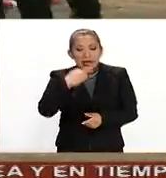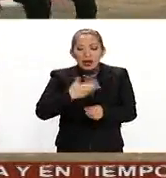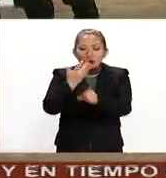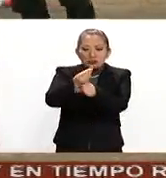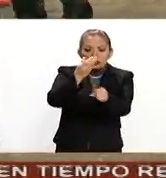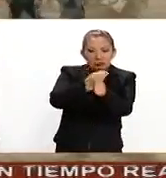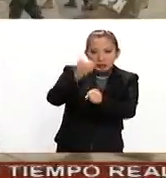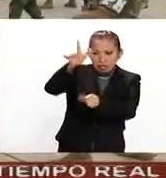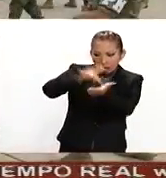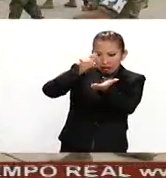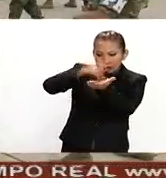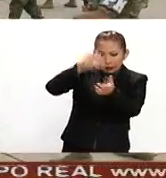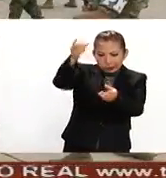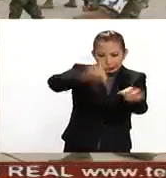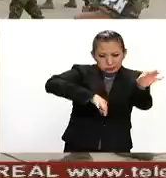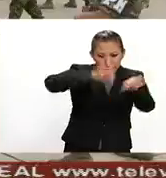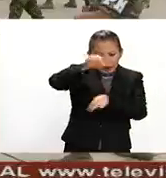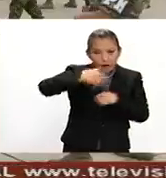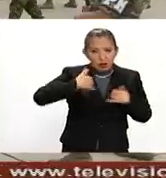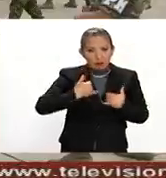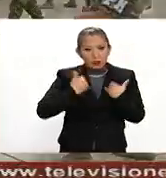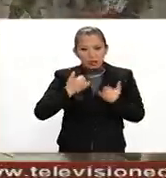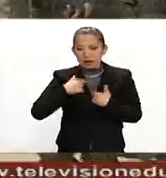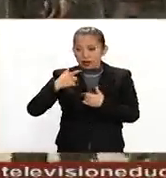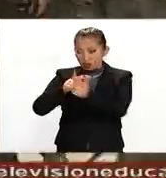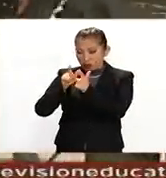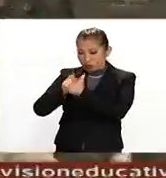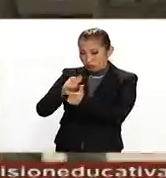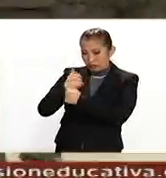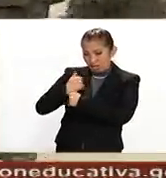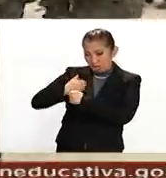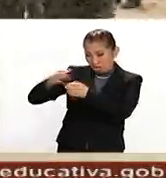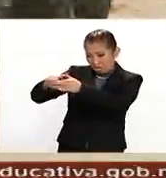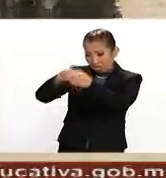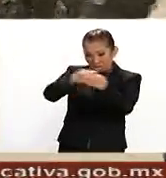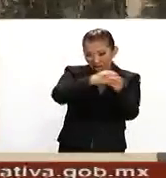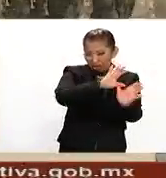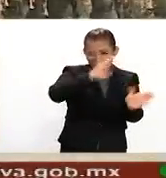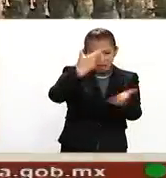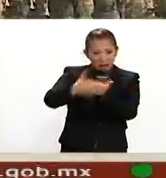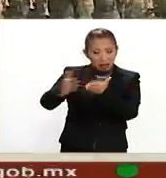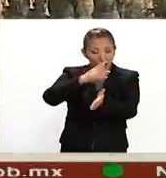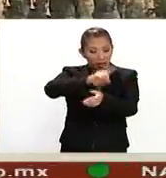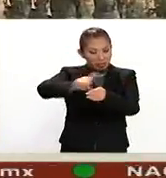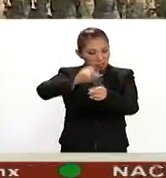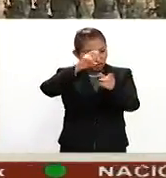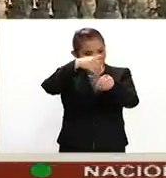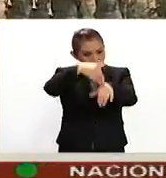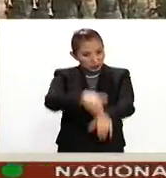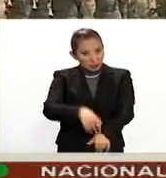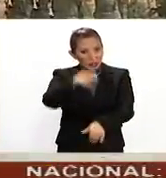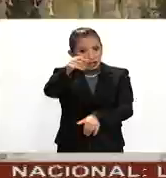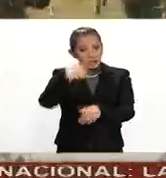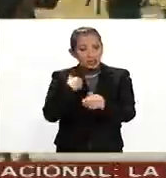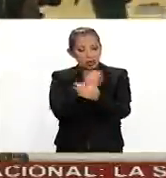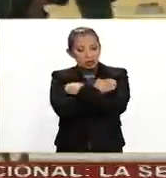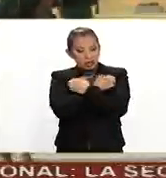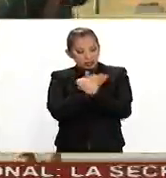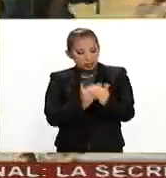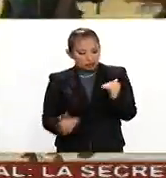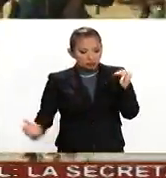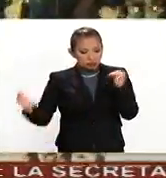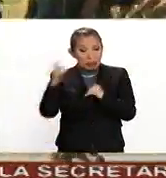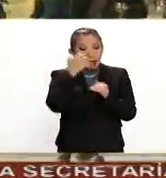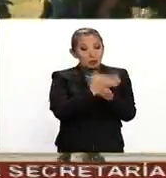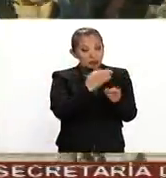el reclutamiento de los oficiales, acabar con los caciques militares, imponer la disciplina y brindar una educación de alta calidad,